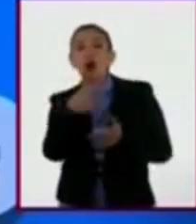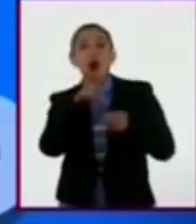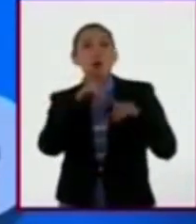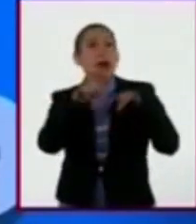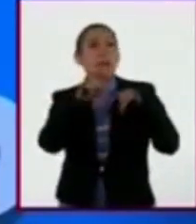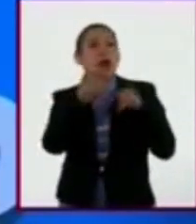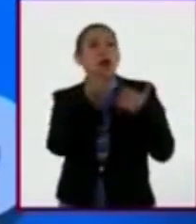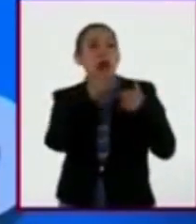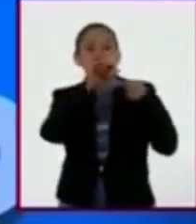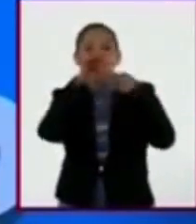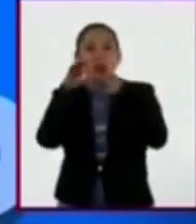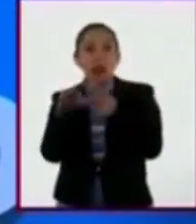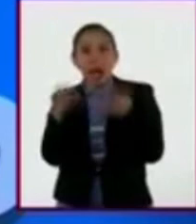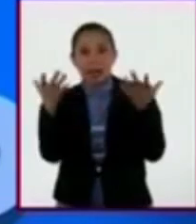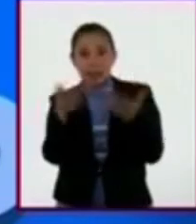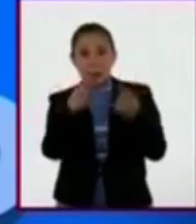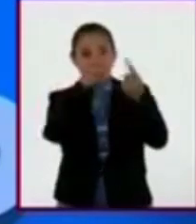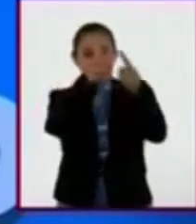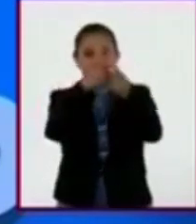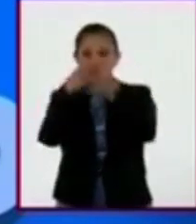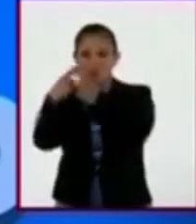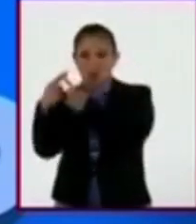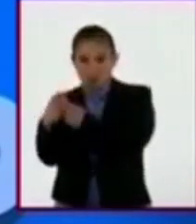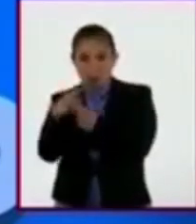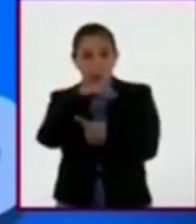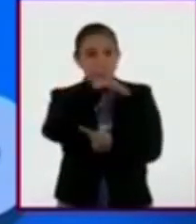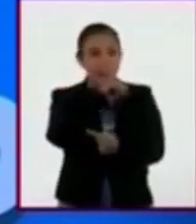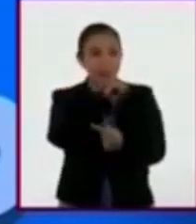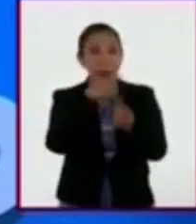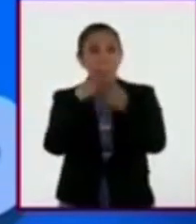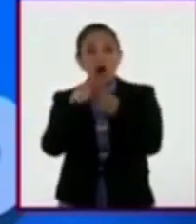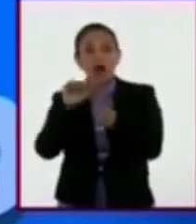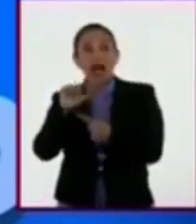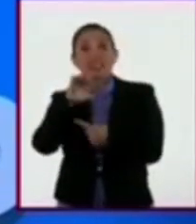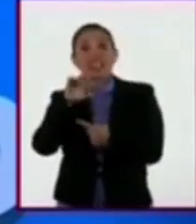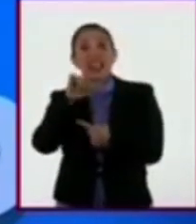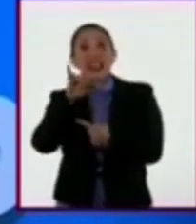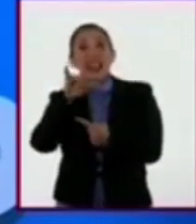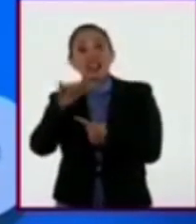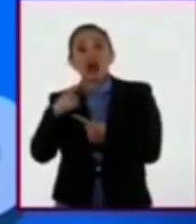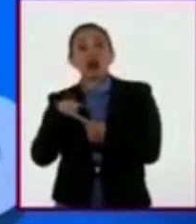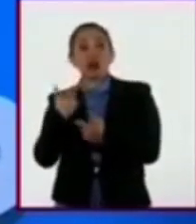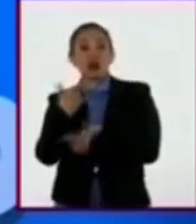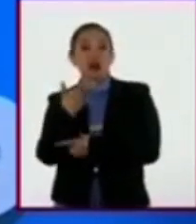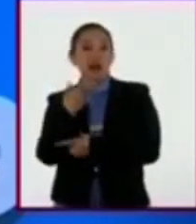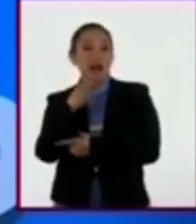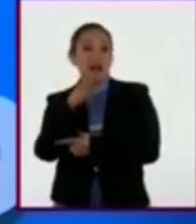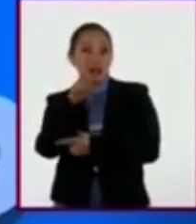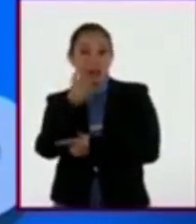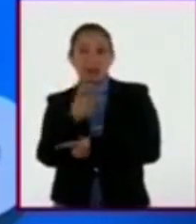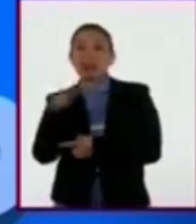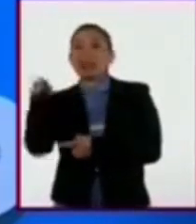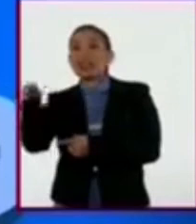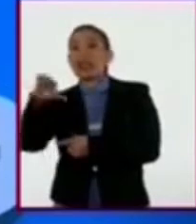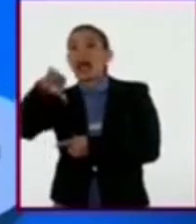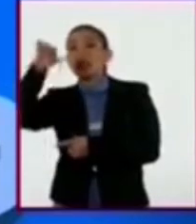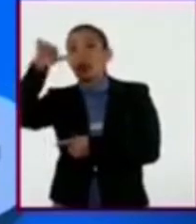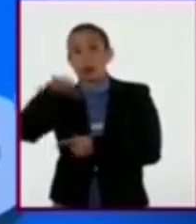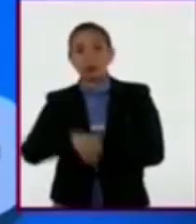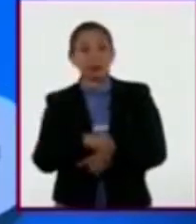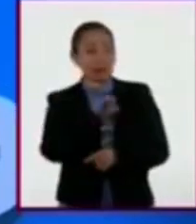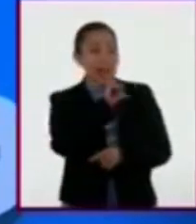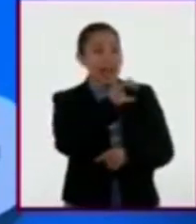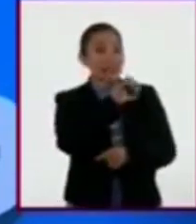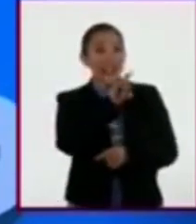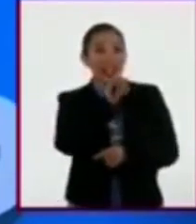este caso, realizaremos la multiplicación de la masa por la aceleración debida a la gravedad y la altura. La